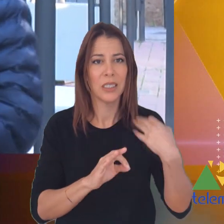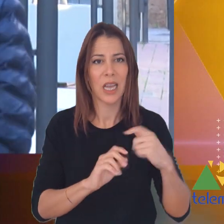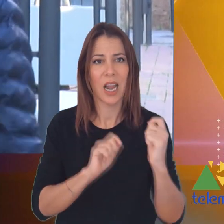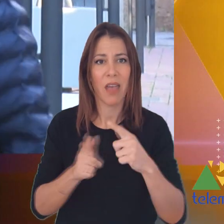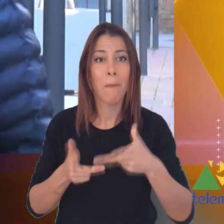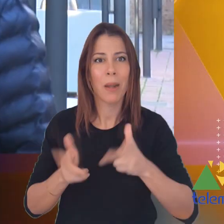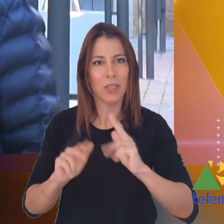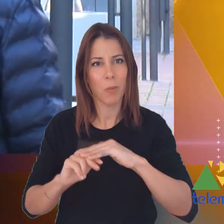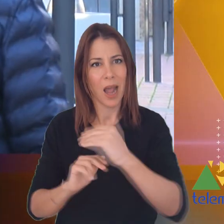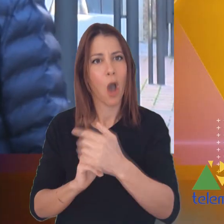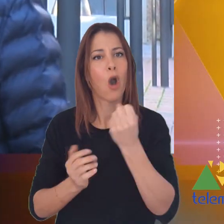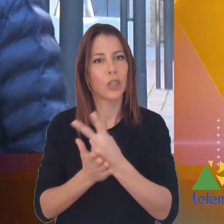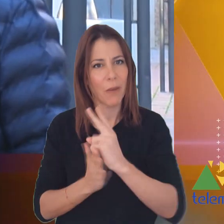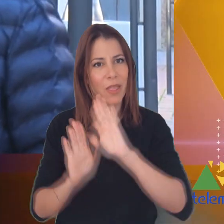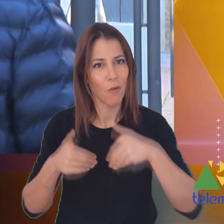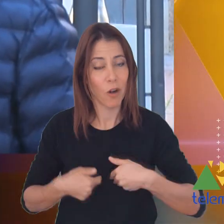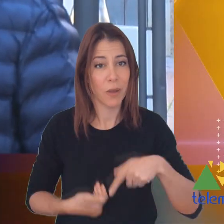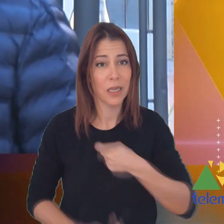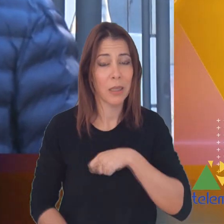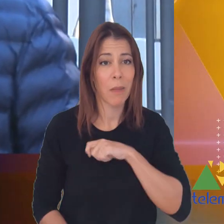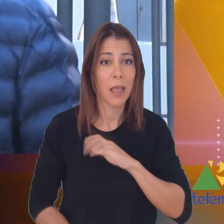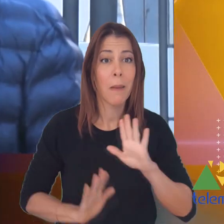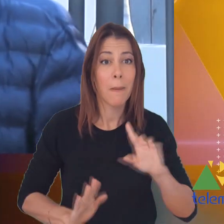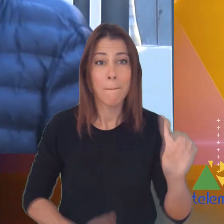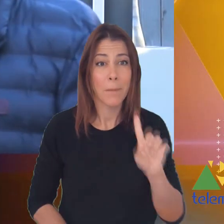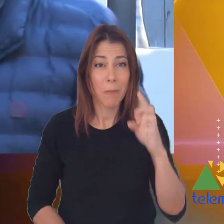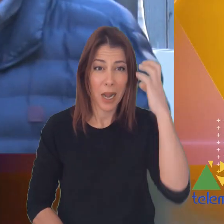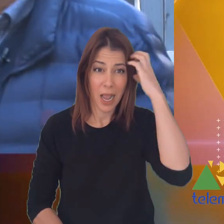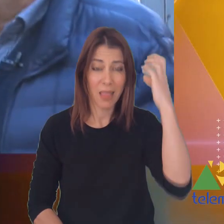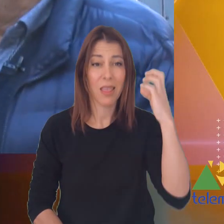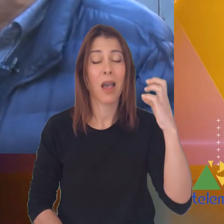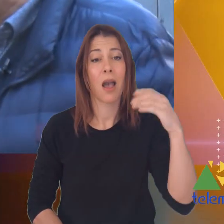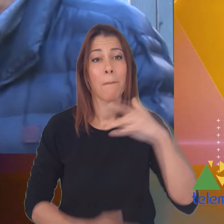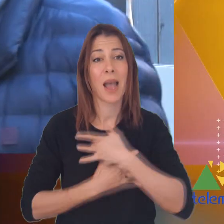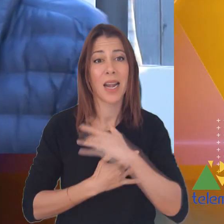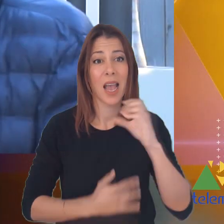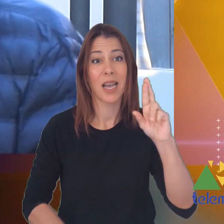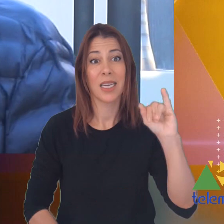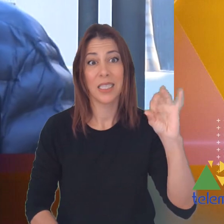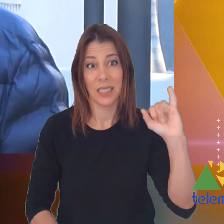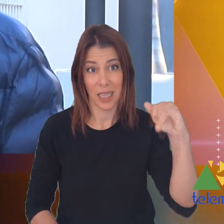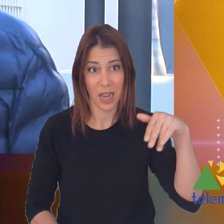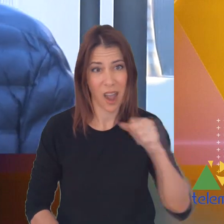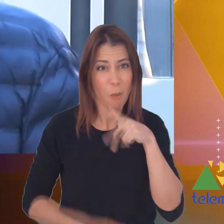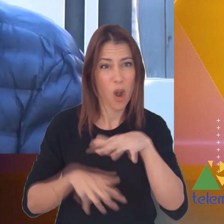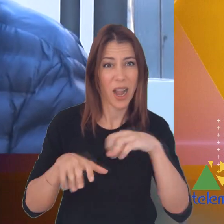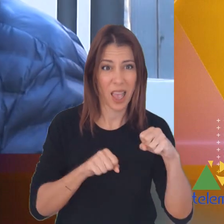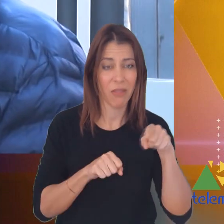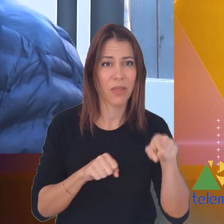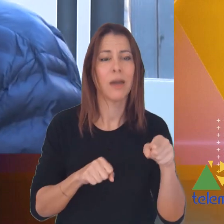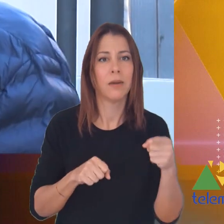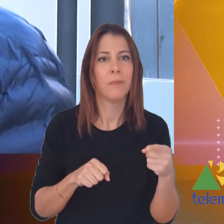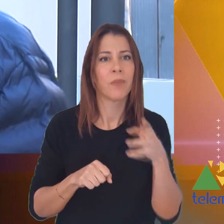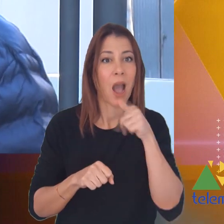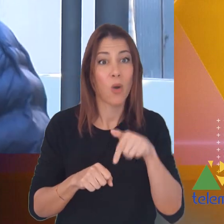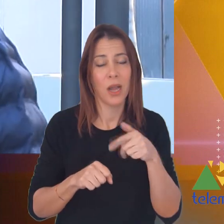entrar a España y en la primera regencia de la reina María Cristina es encargado pues, de lo que nosotros llamaríamos hoy el